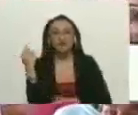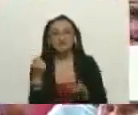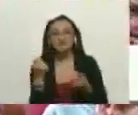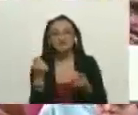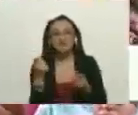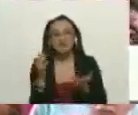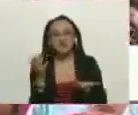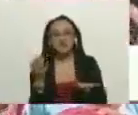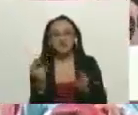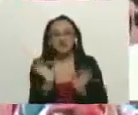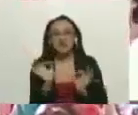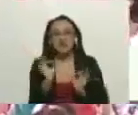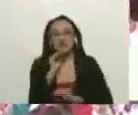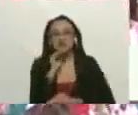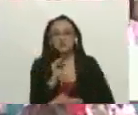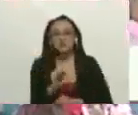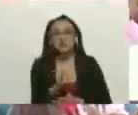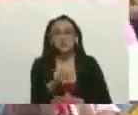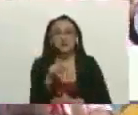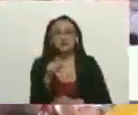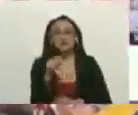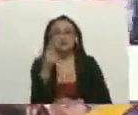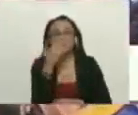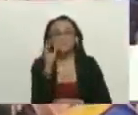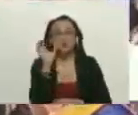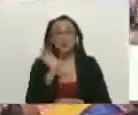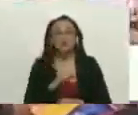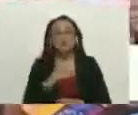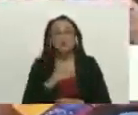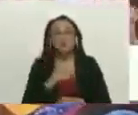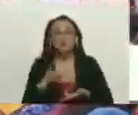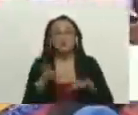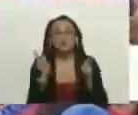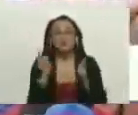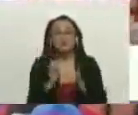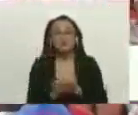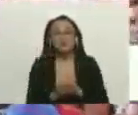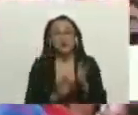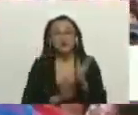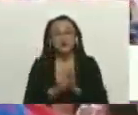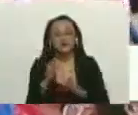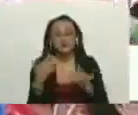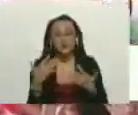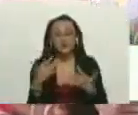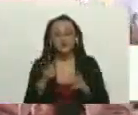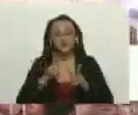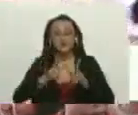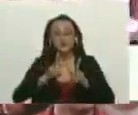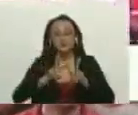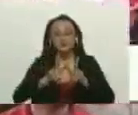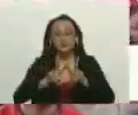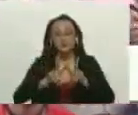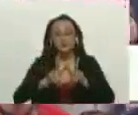había atendido. Ese imperio no puede permitir el éxito de la gran misión Vivienda